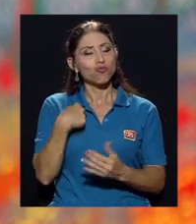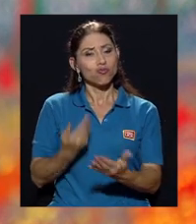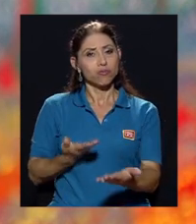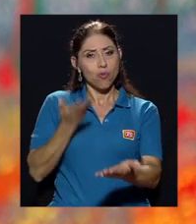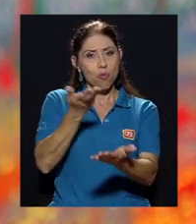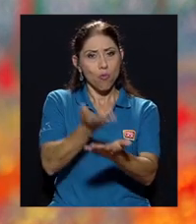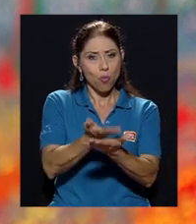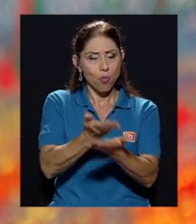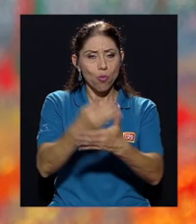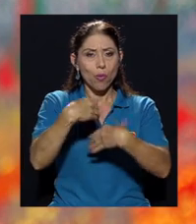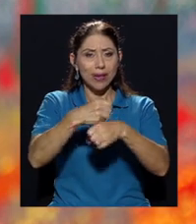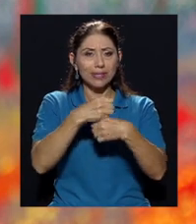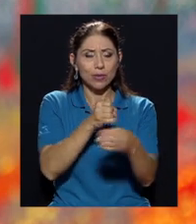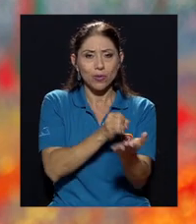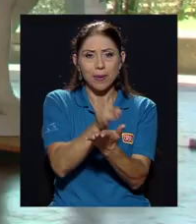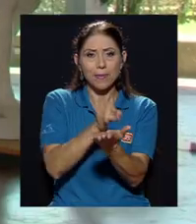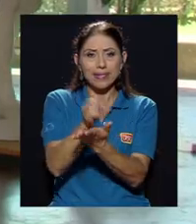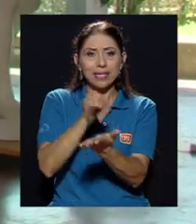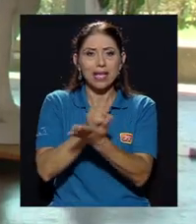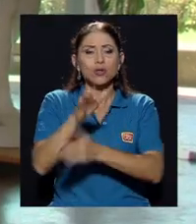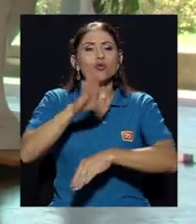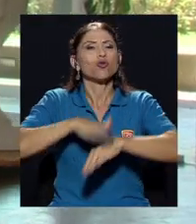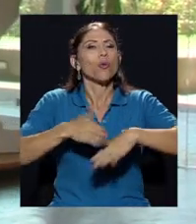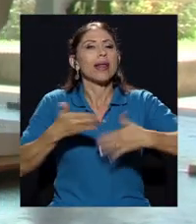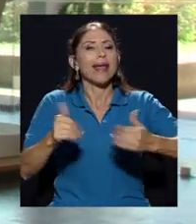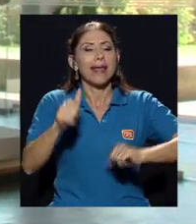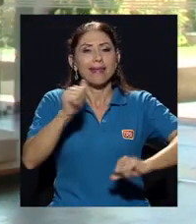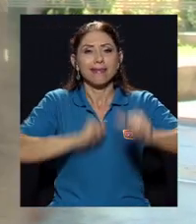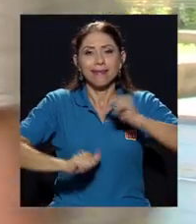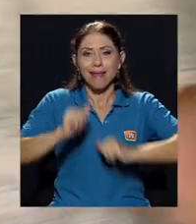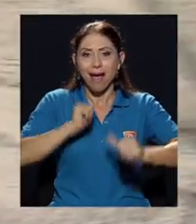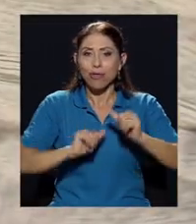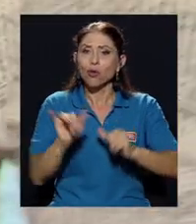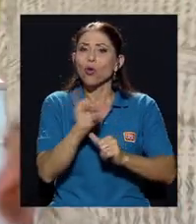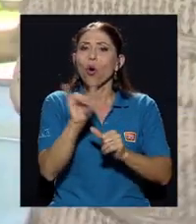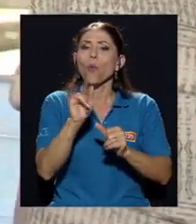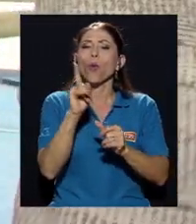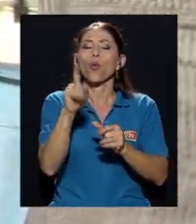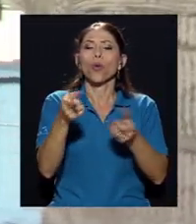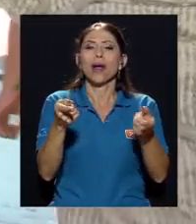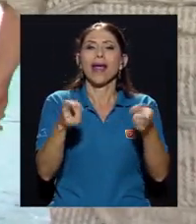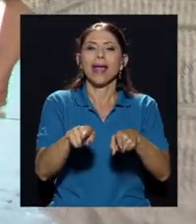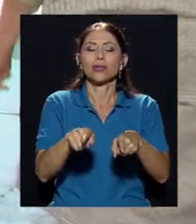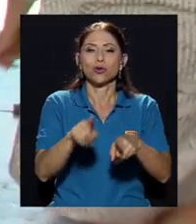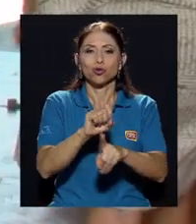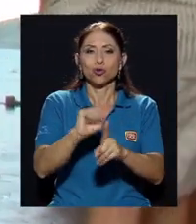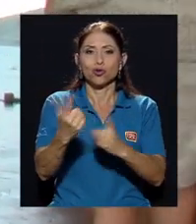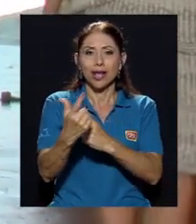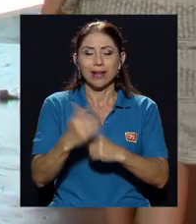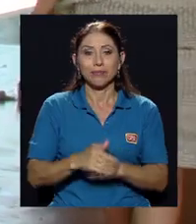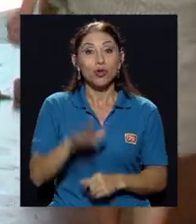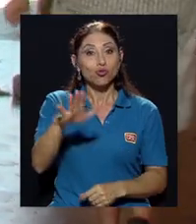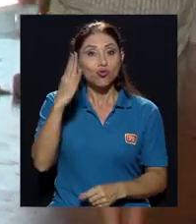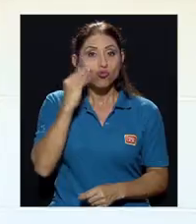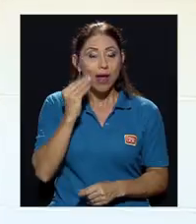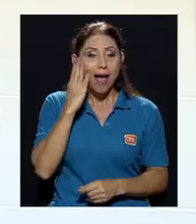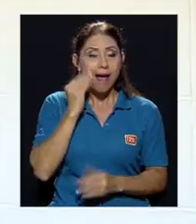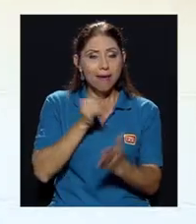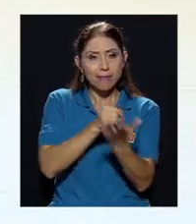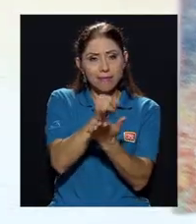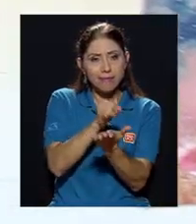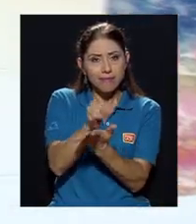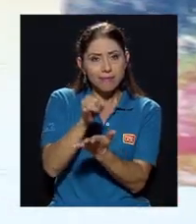propuse hacer una investigación sobre el teatro como un hecho social. Su trayectoria en el campo